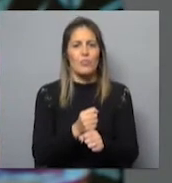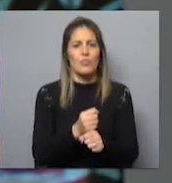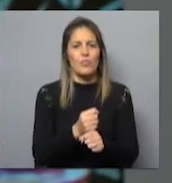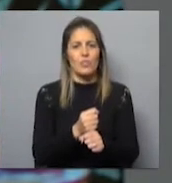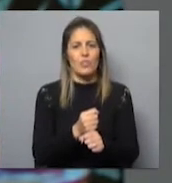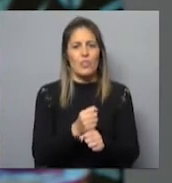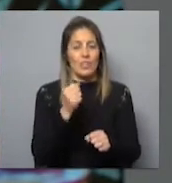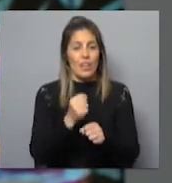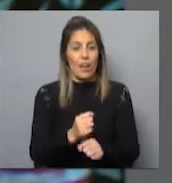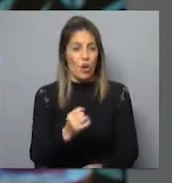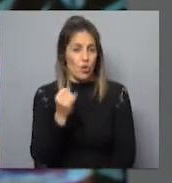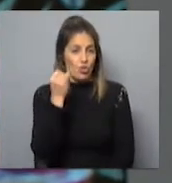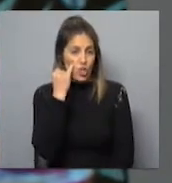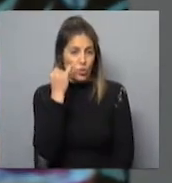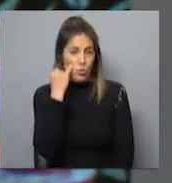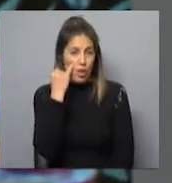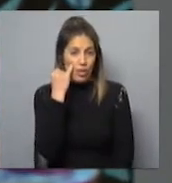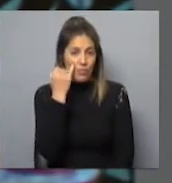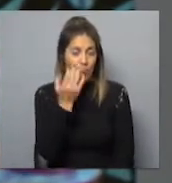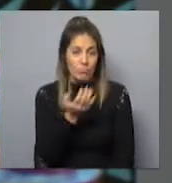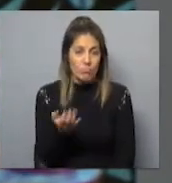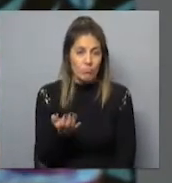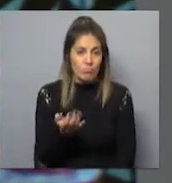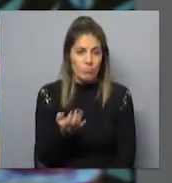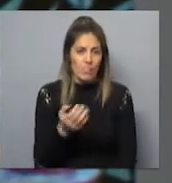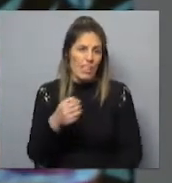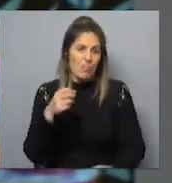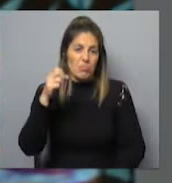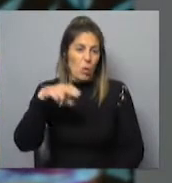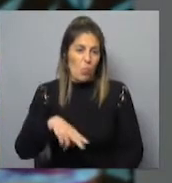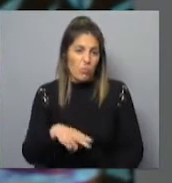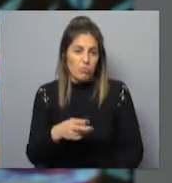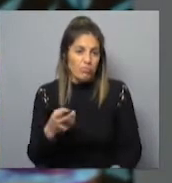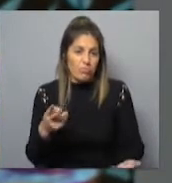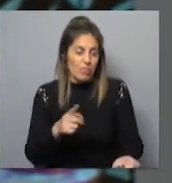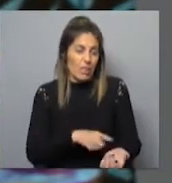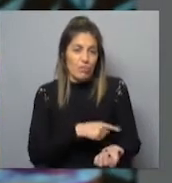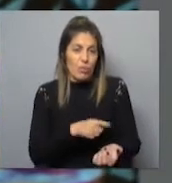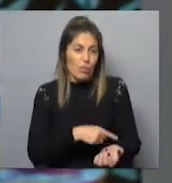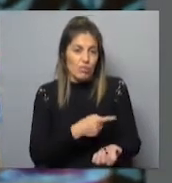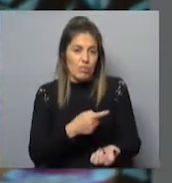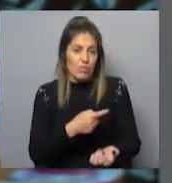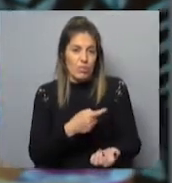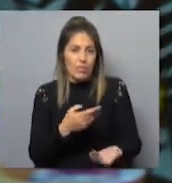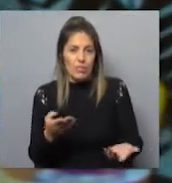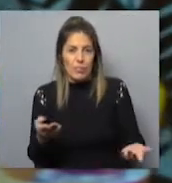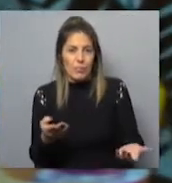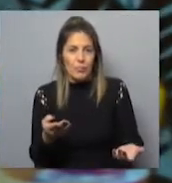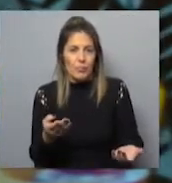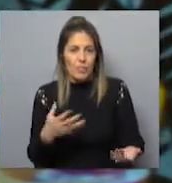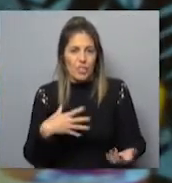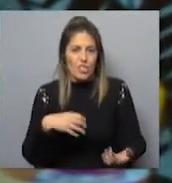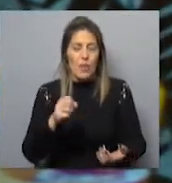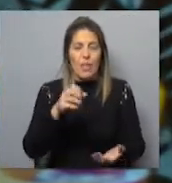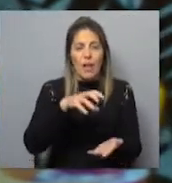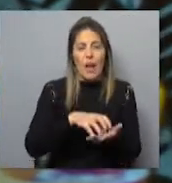un trabajo sexual era cotidiano el golpe la llevada a la